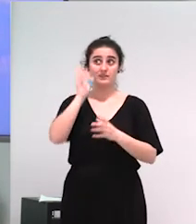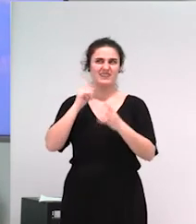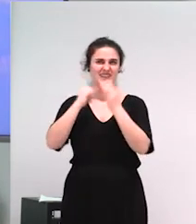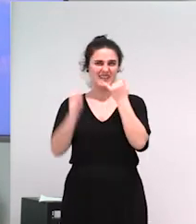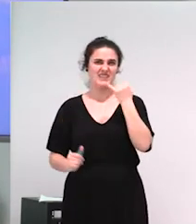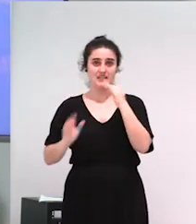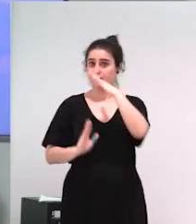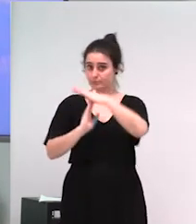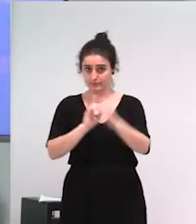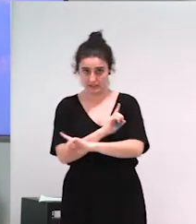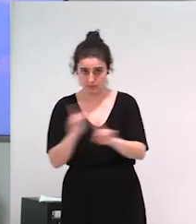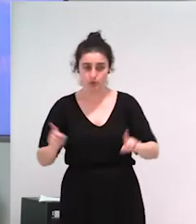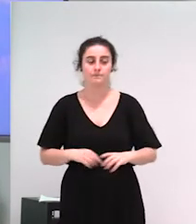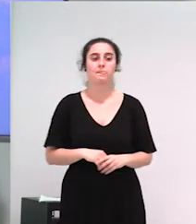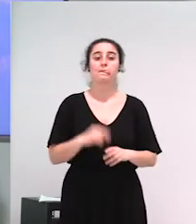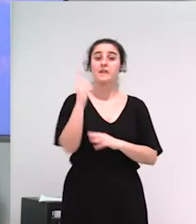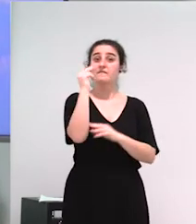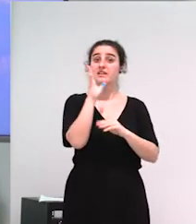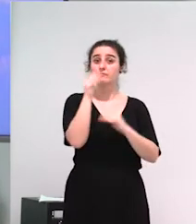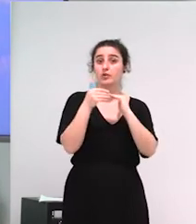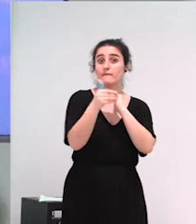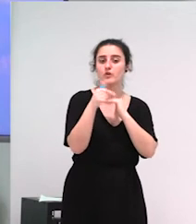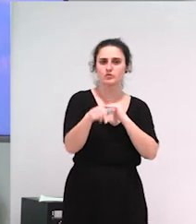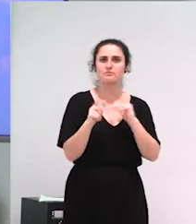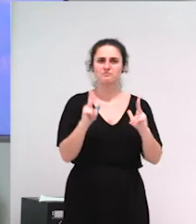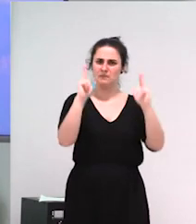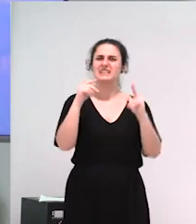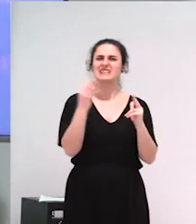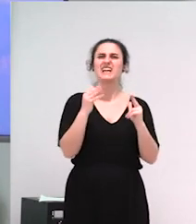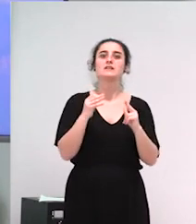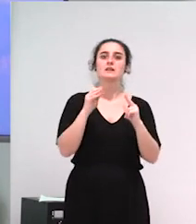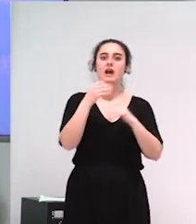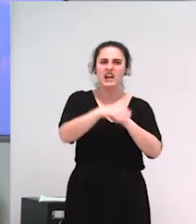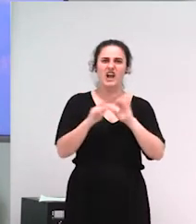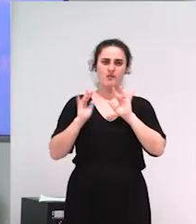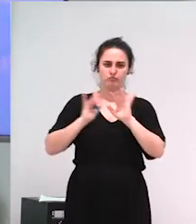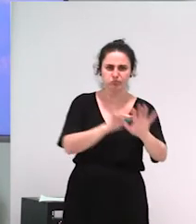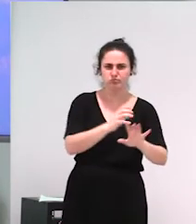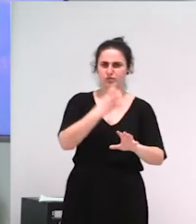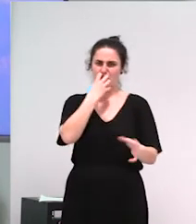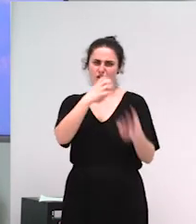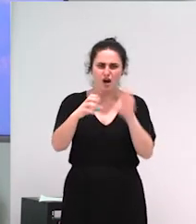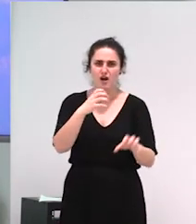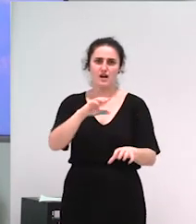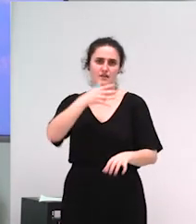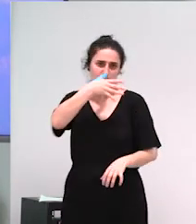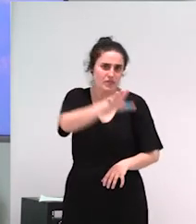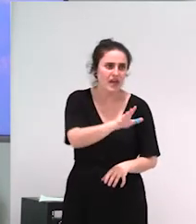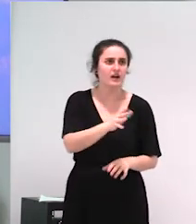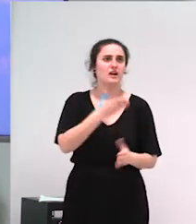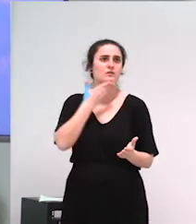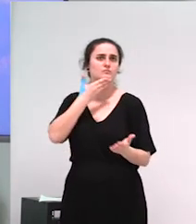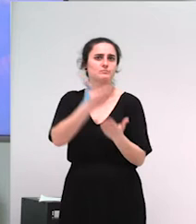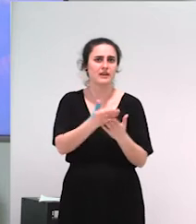Creo que ha habido una parte de Fridays for Future que era mucho de salir a las calles, pasar a la acción, denunciar, pedir primero las